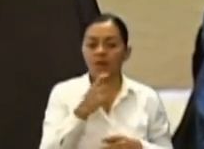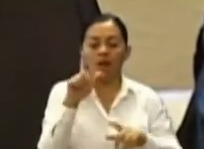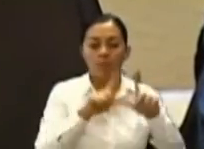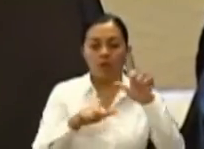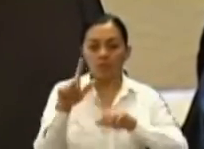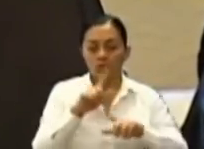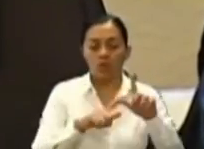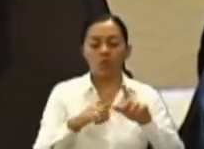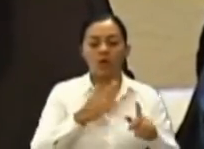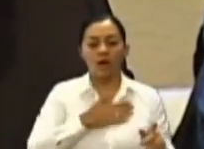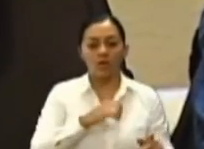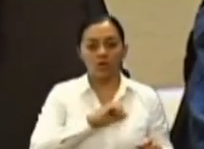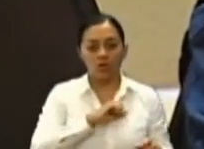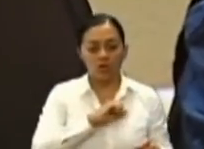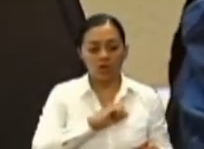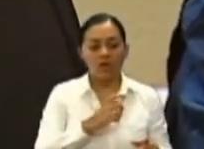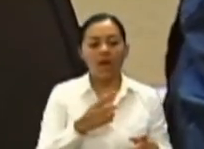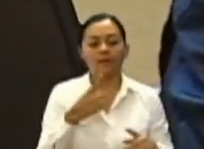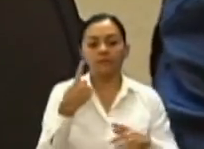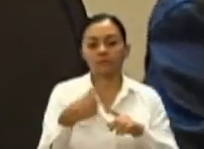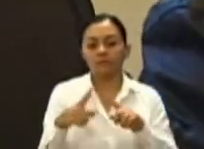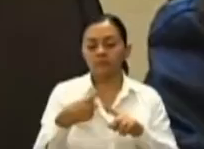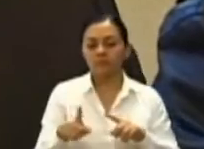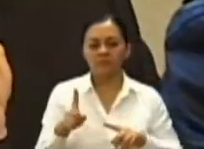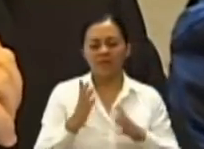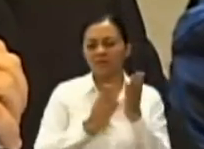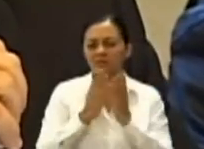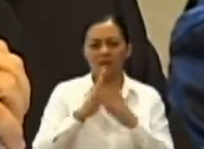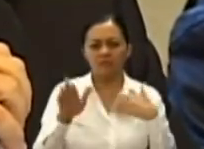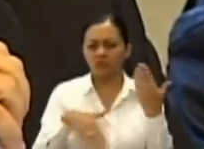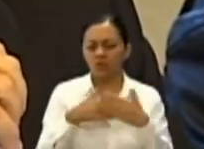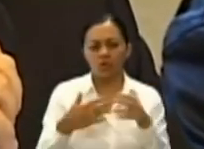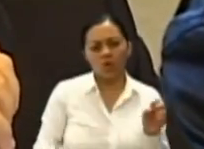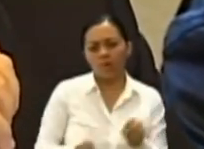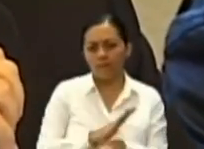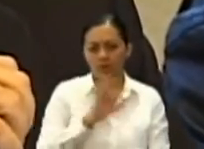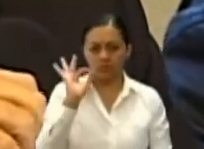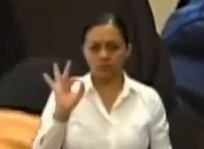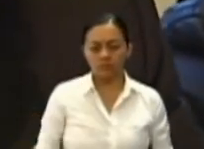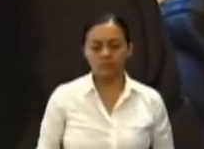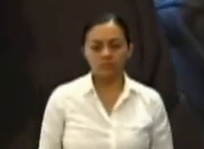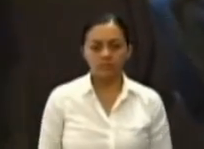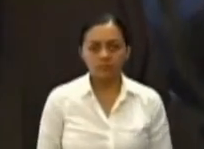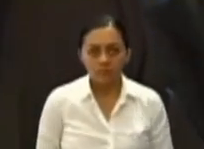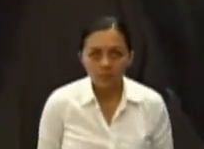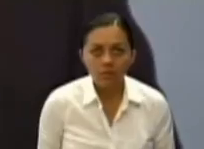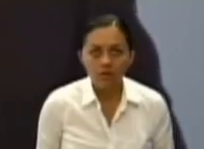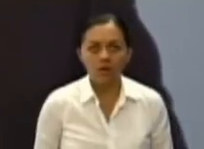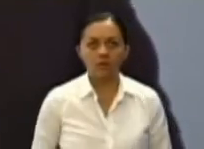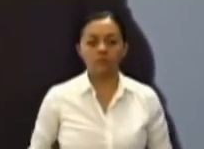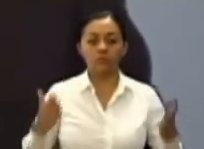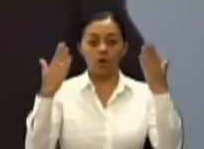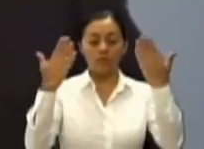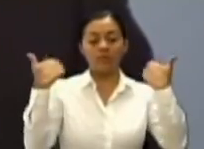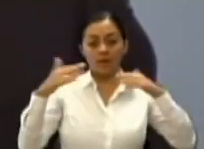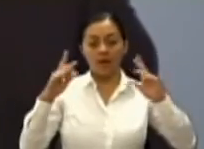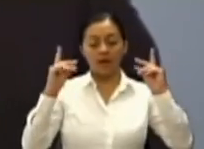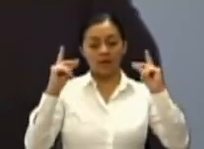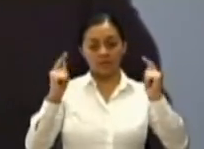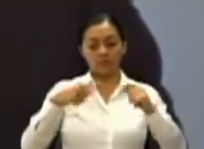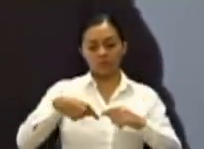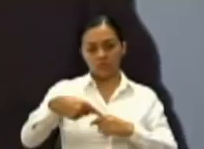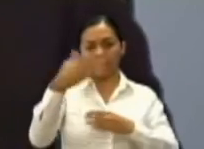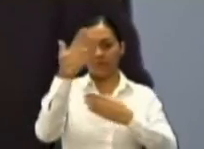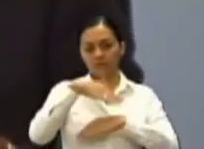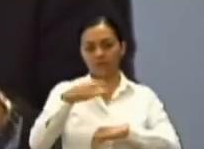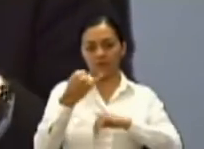cardiología es un servicio totalmente completo presidente una obra magnífica que estará lista esperamos a finales de este